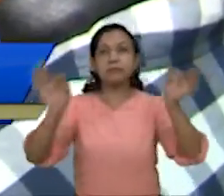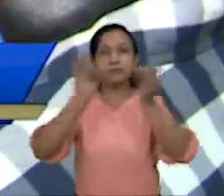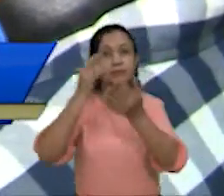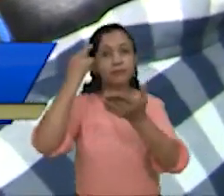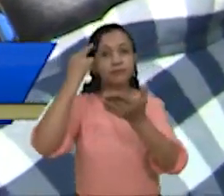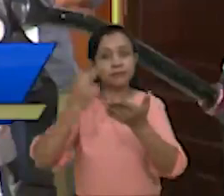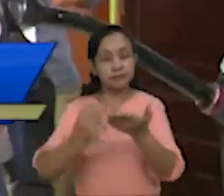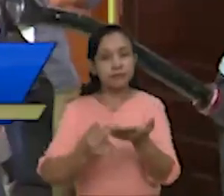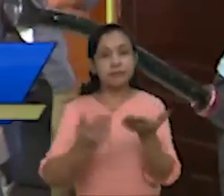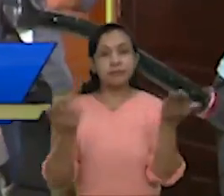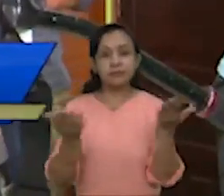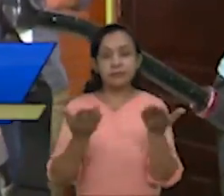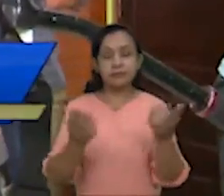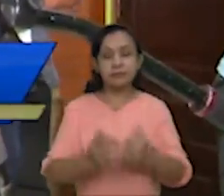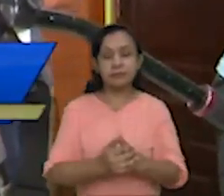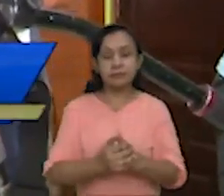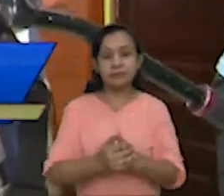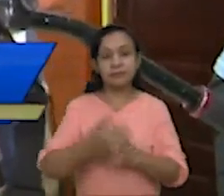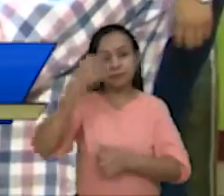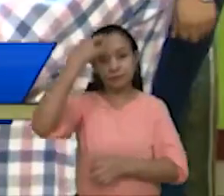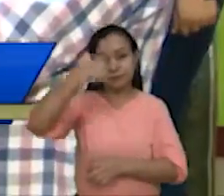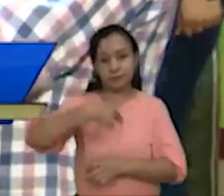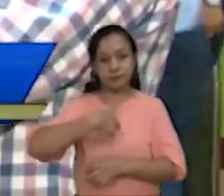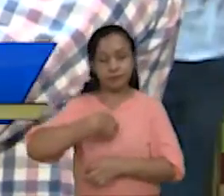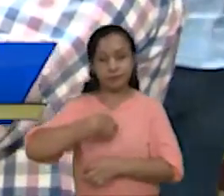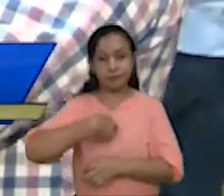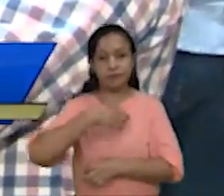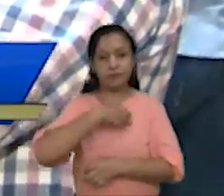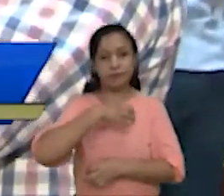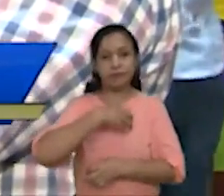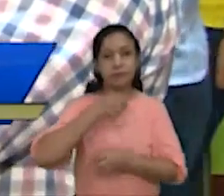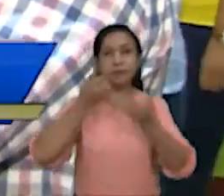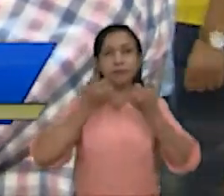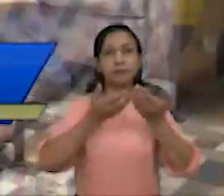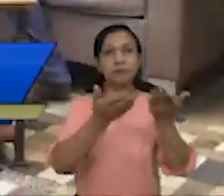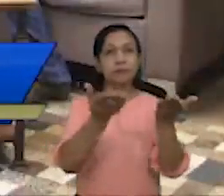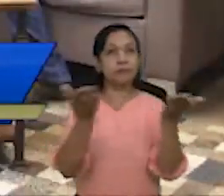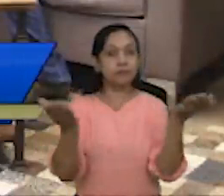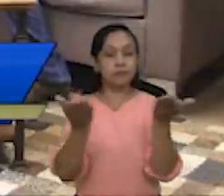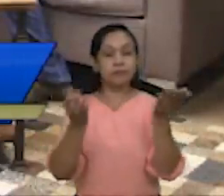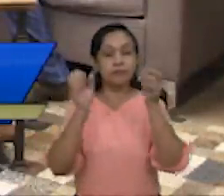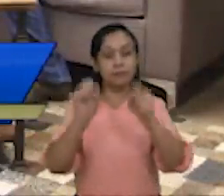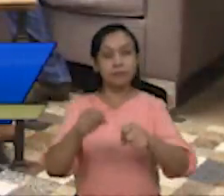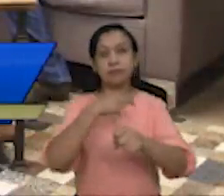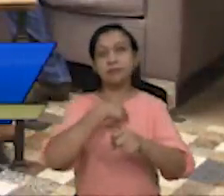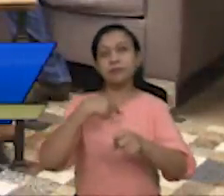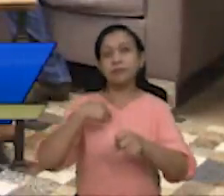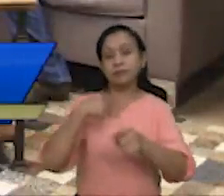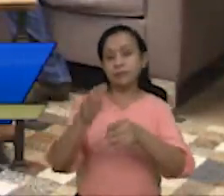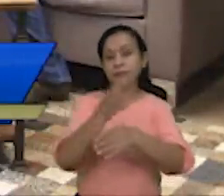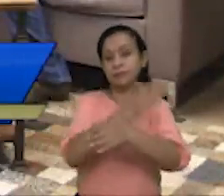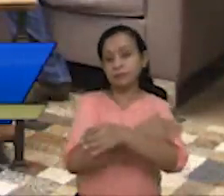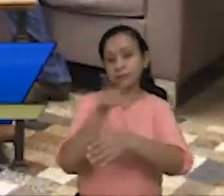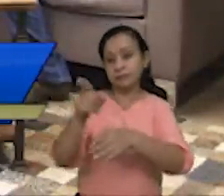recordar esa responsabilidad que tenemos nosotros de informar para construir, como bien decía